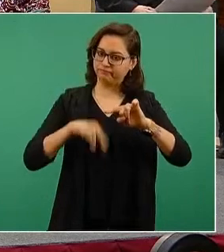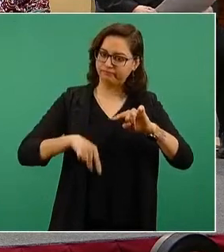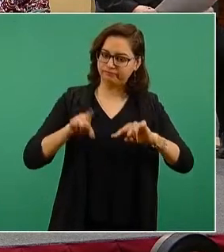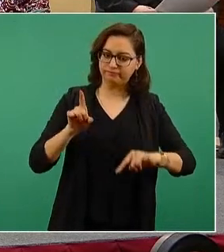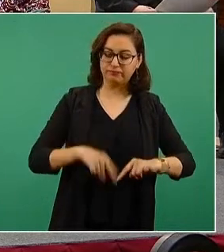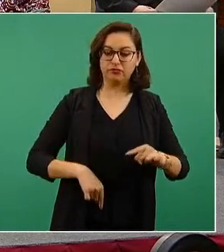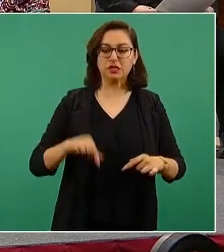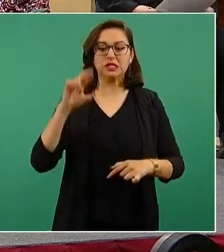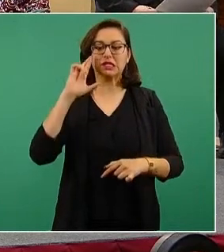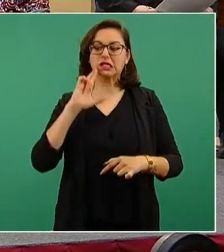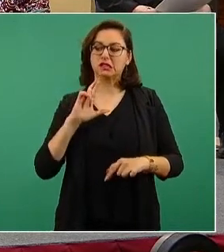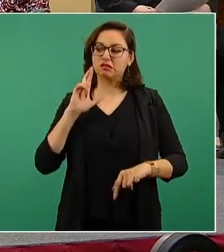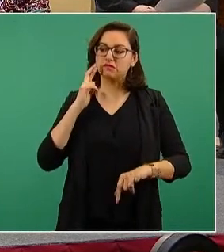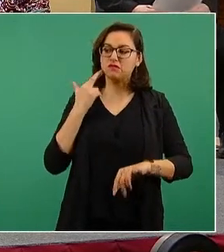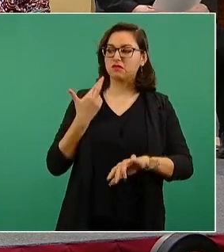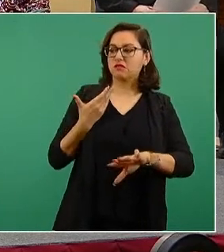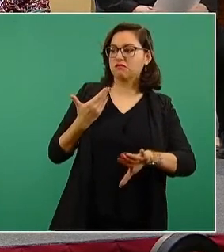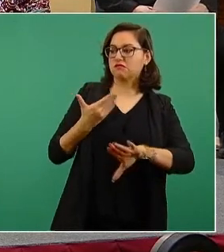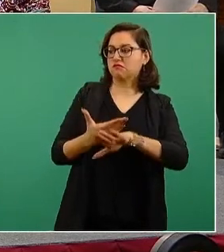como nunca,